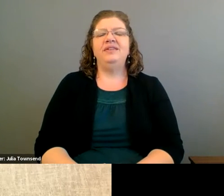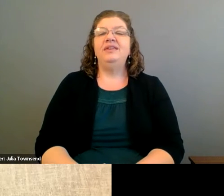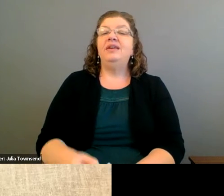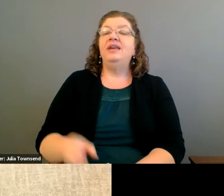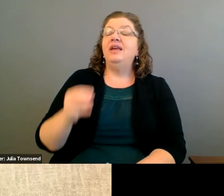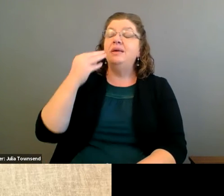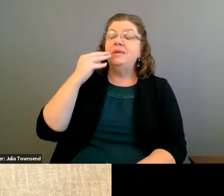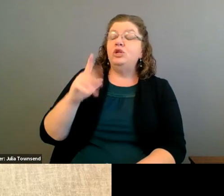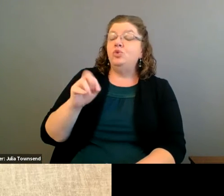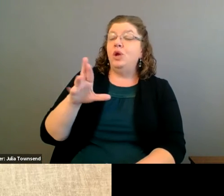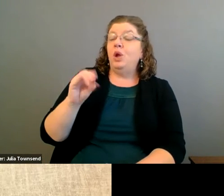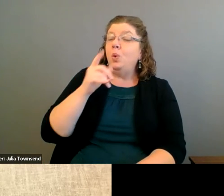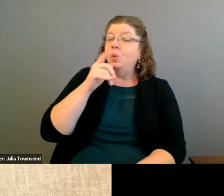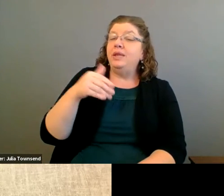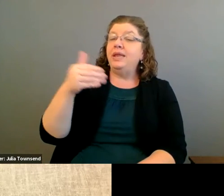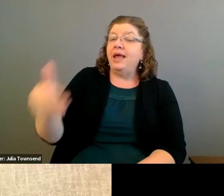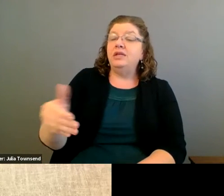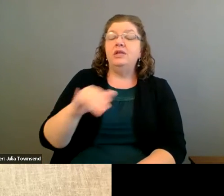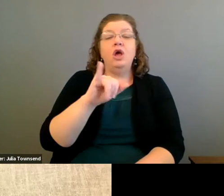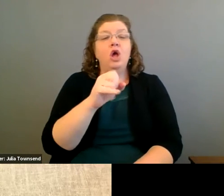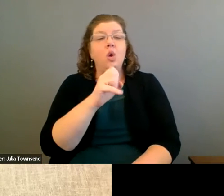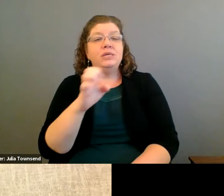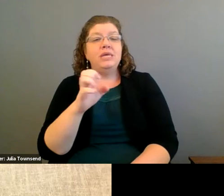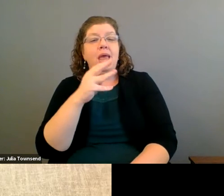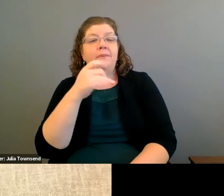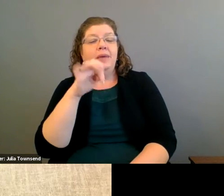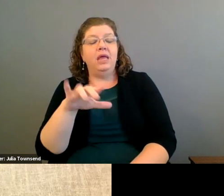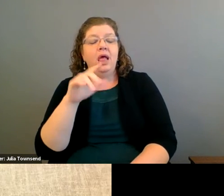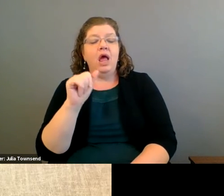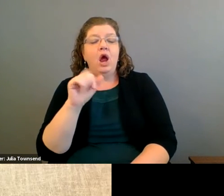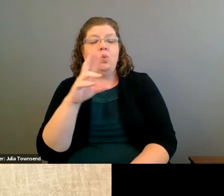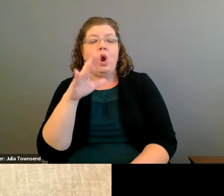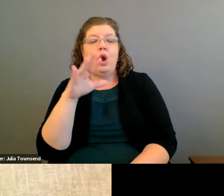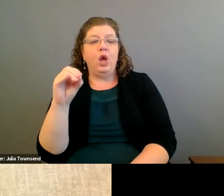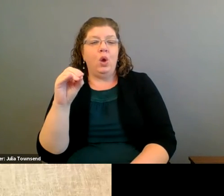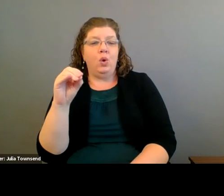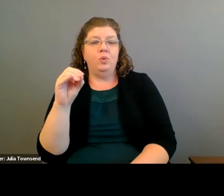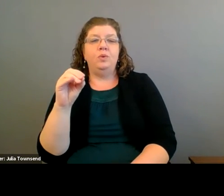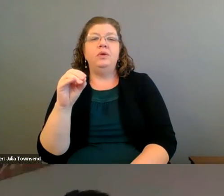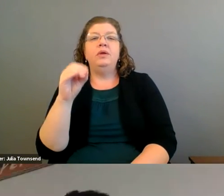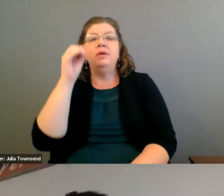Señora Trujillo, ¿quién sigue? A continuación tenemos a José Miguel Arroyo.